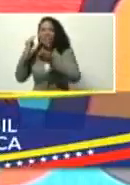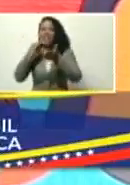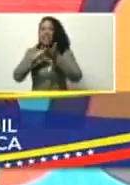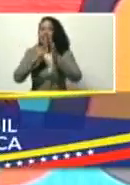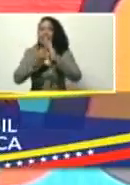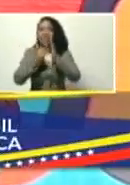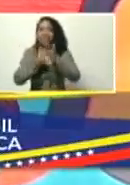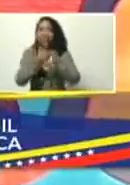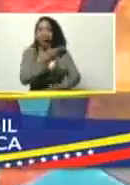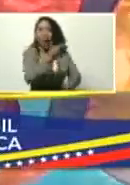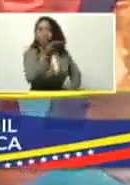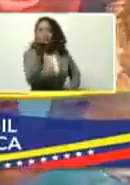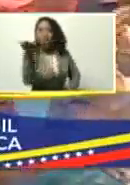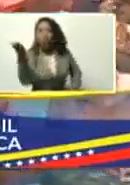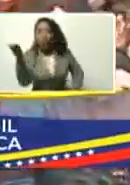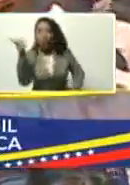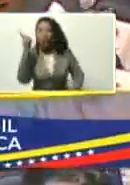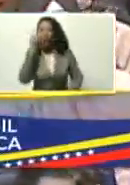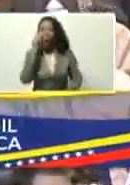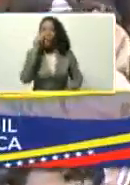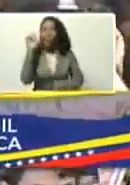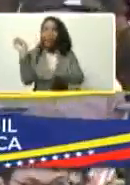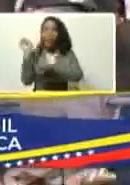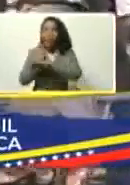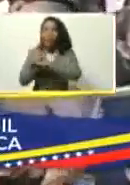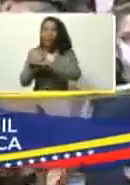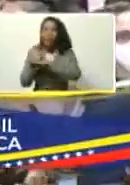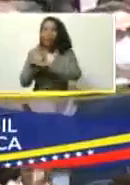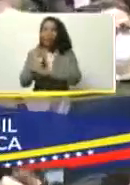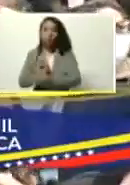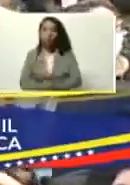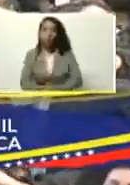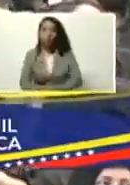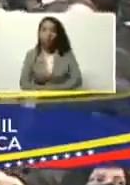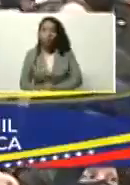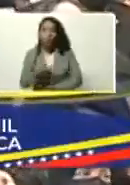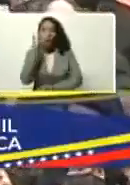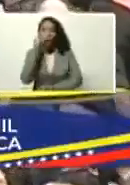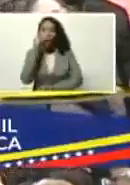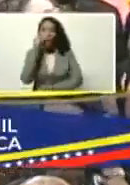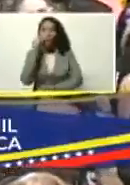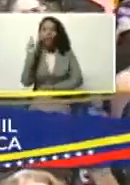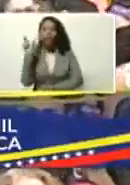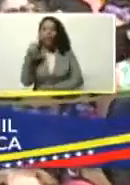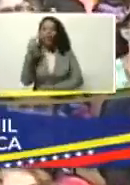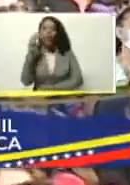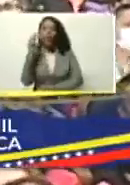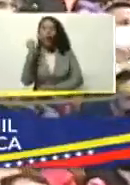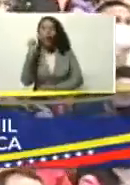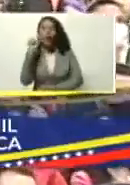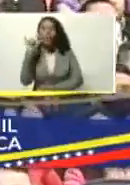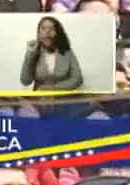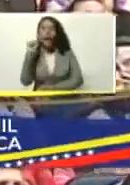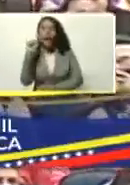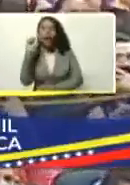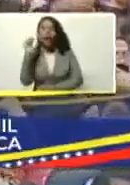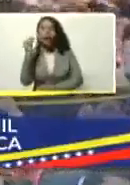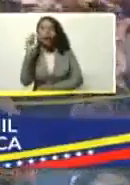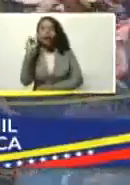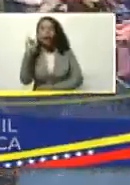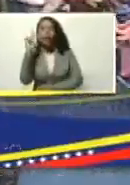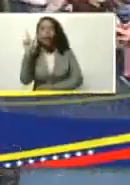para ustedes, los hombres del Ecuador, los hombres de Guayaquil, este encuentro, querido